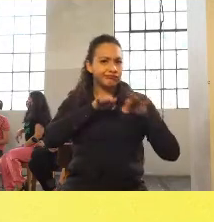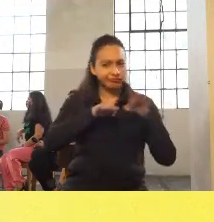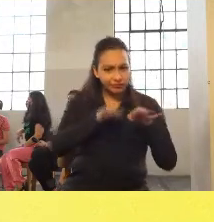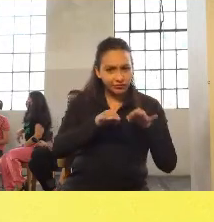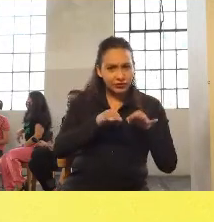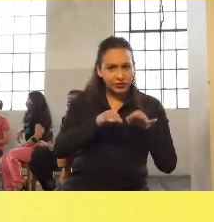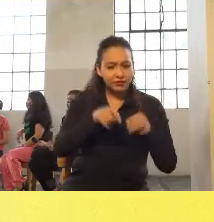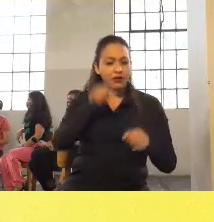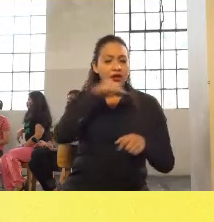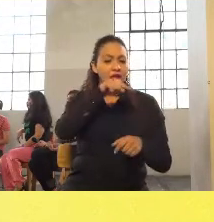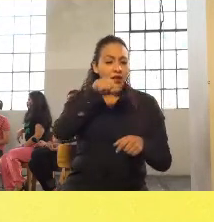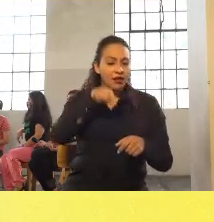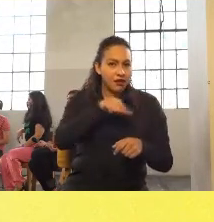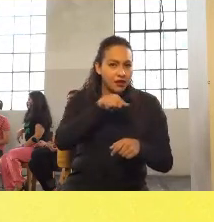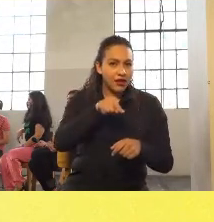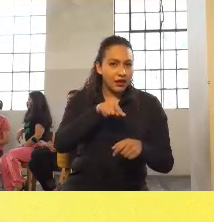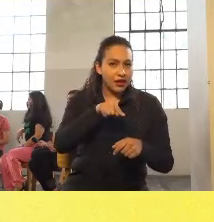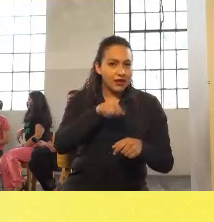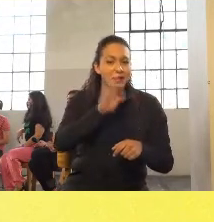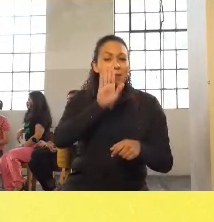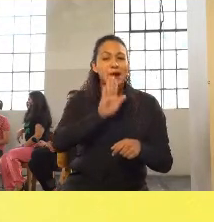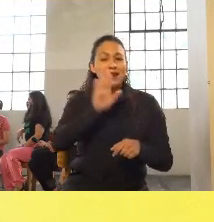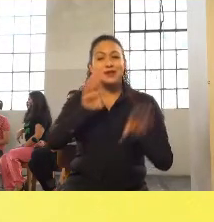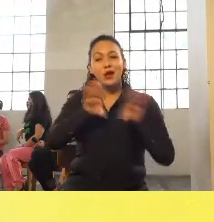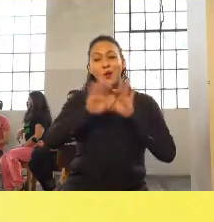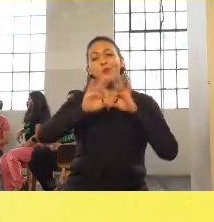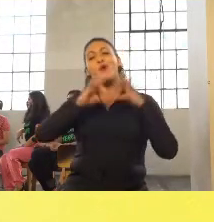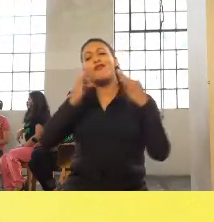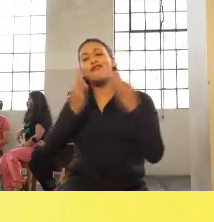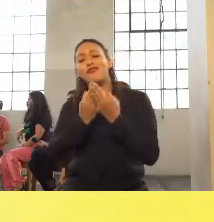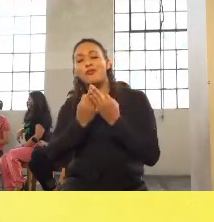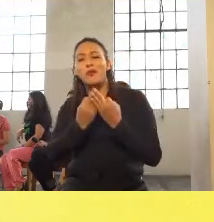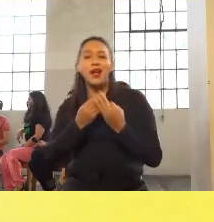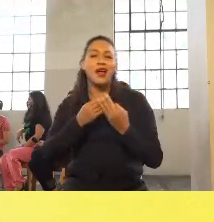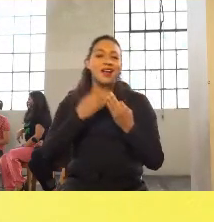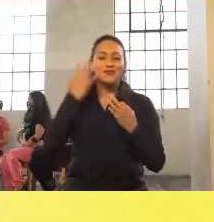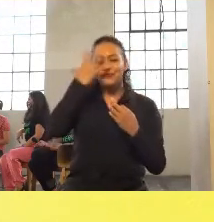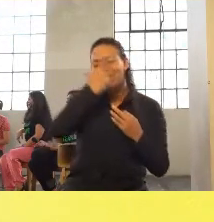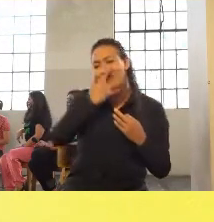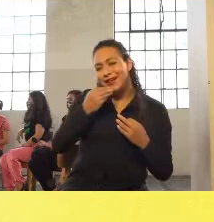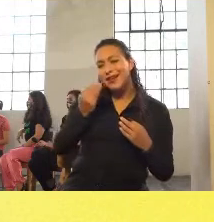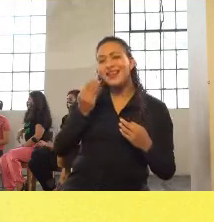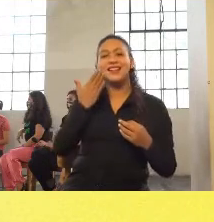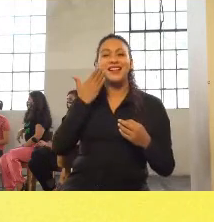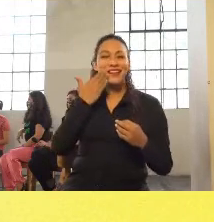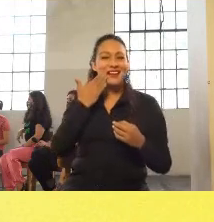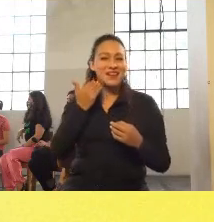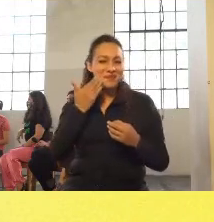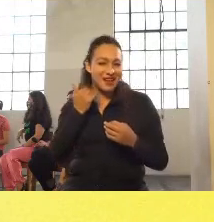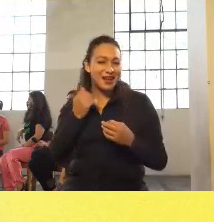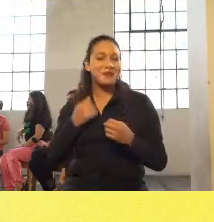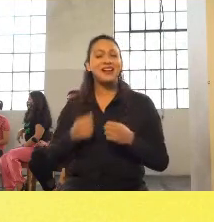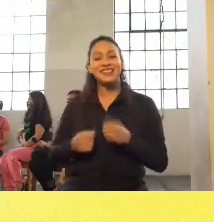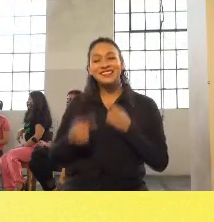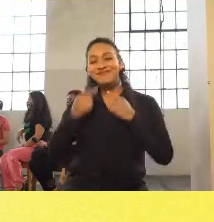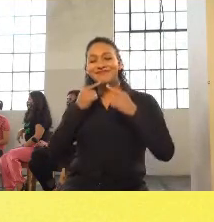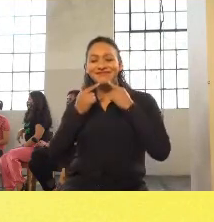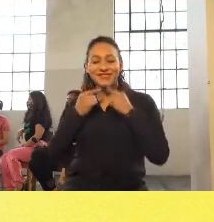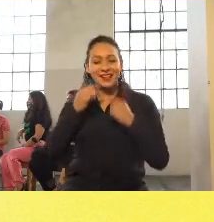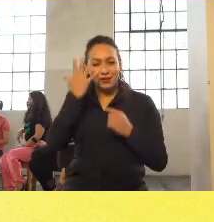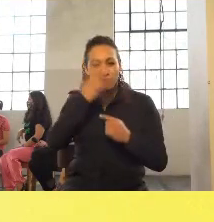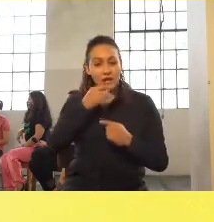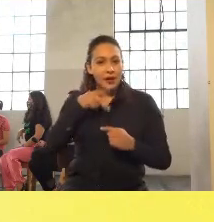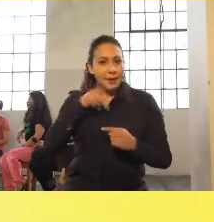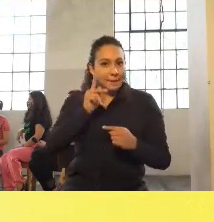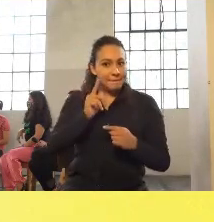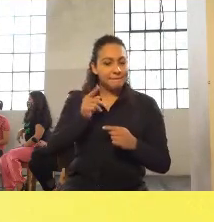morras, todo es como decir lo bonito, te voy a poner una sonrisita, un emoji, te voy a hablar en diminutivos, no, o sea, ella llegó de frente y nos